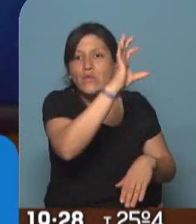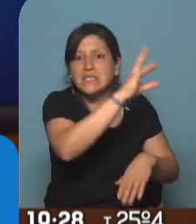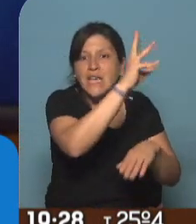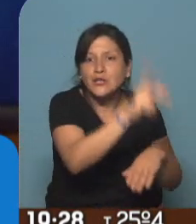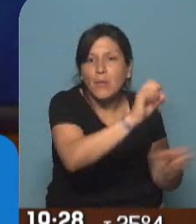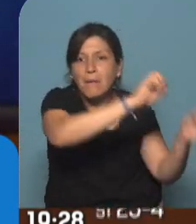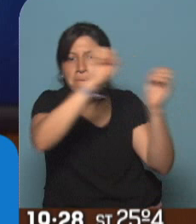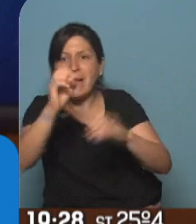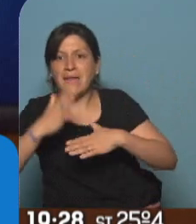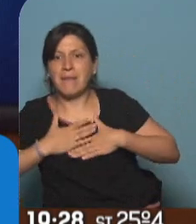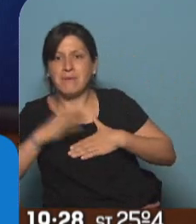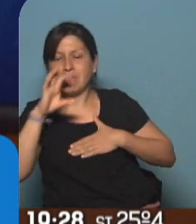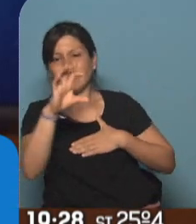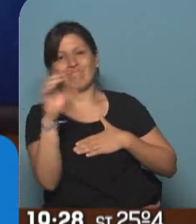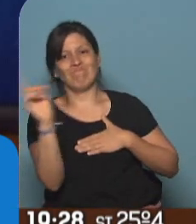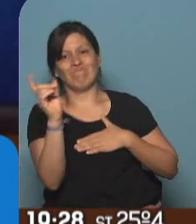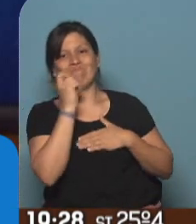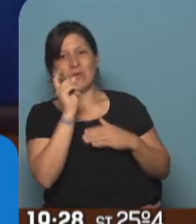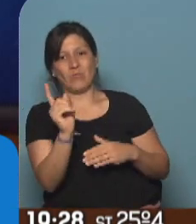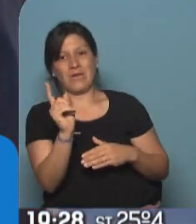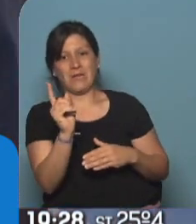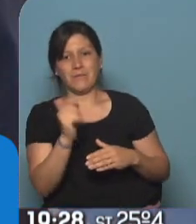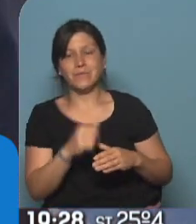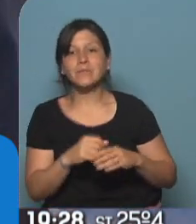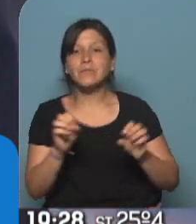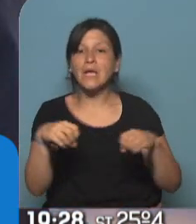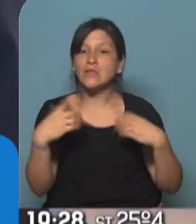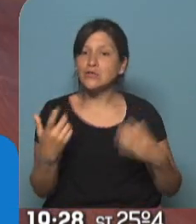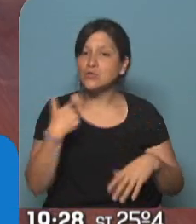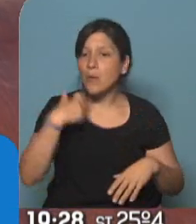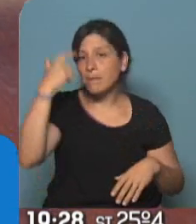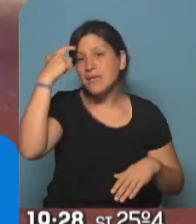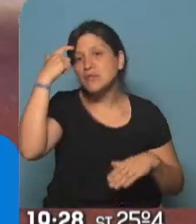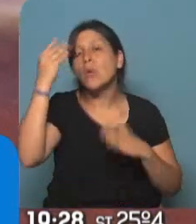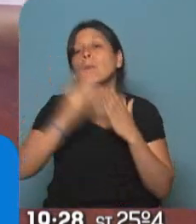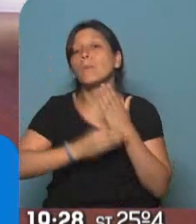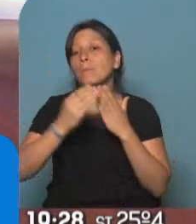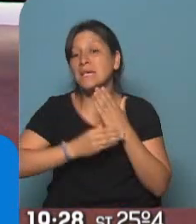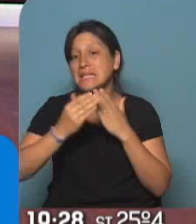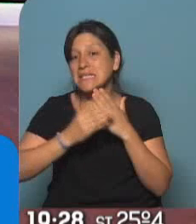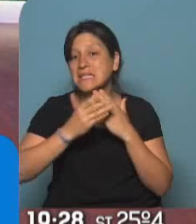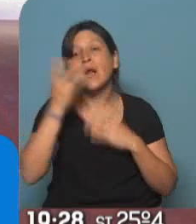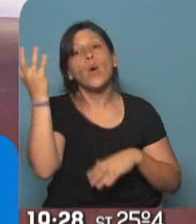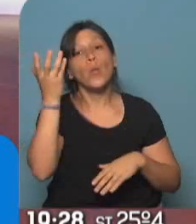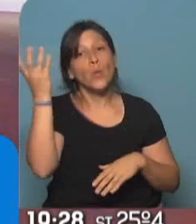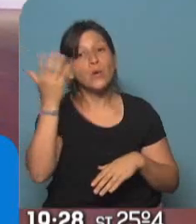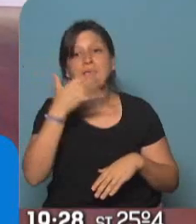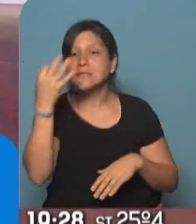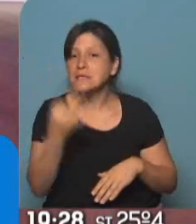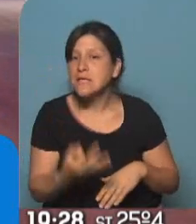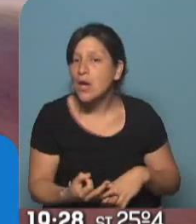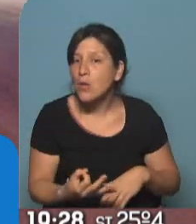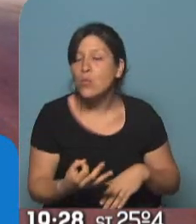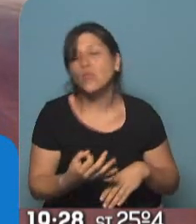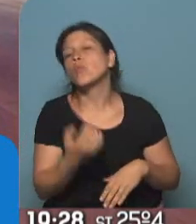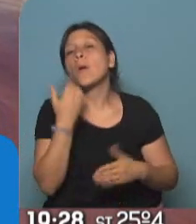entonces unidad del año efectivamente seguramente la ministra patricia bullrich va a convocar a un instrumento que tiene la ley